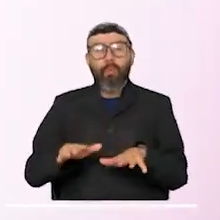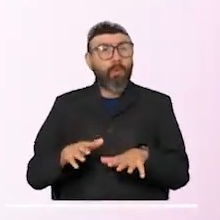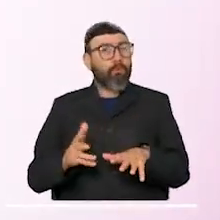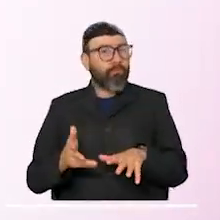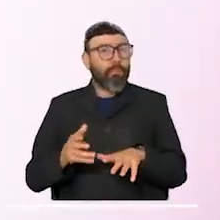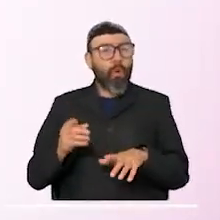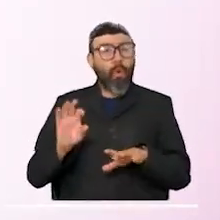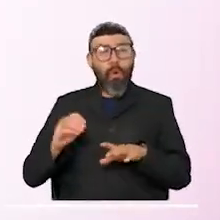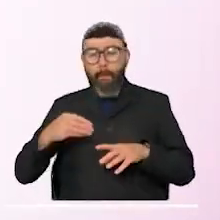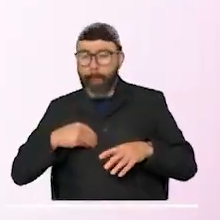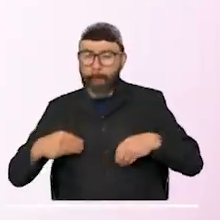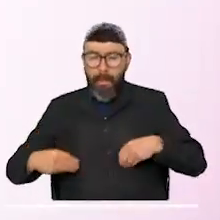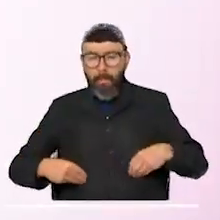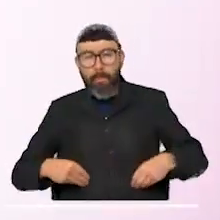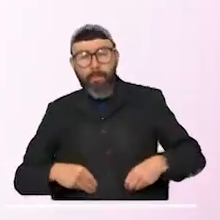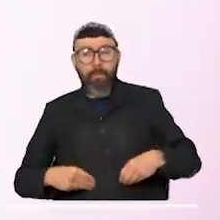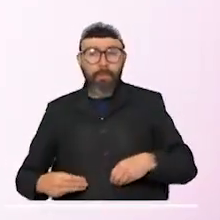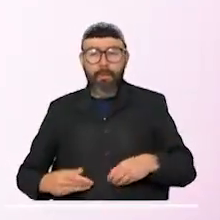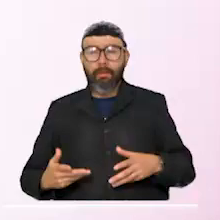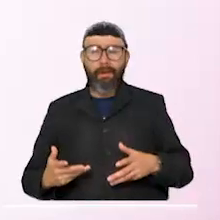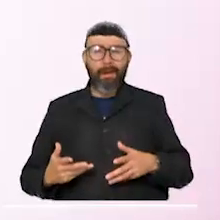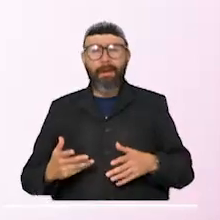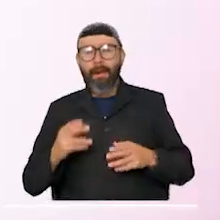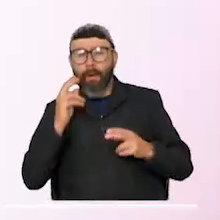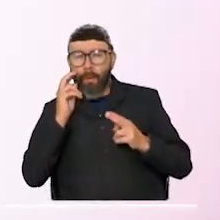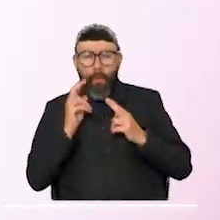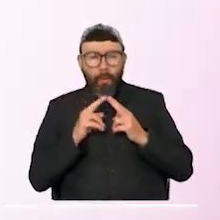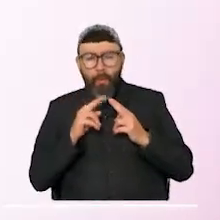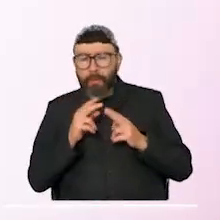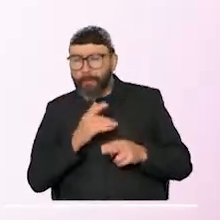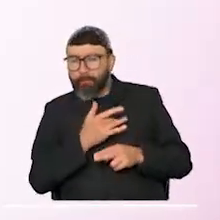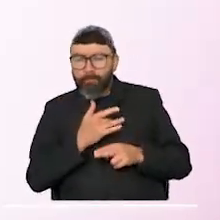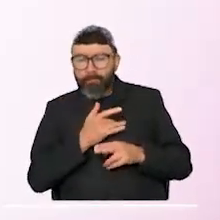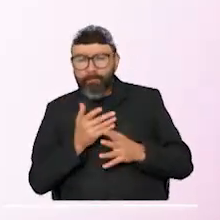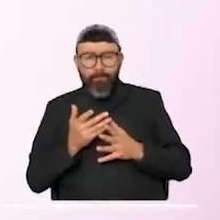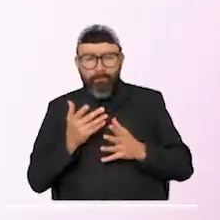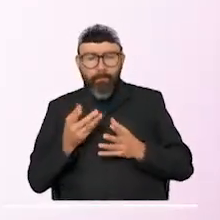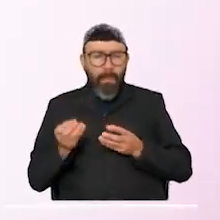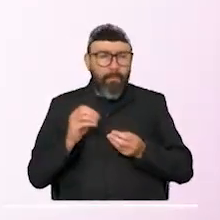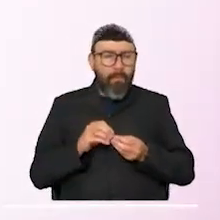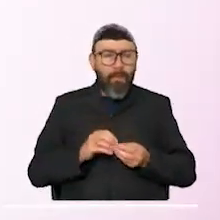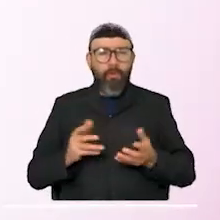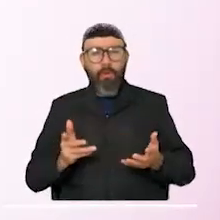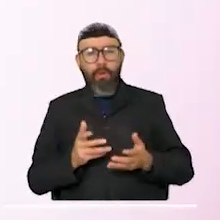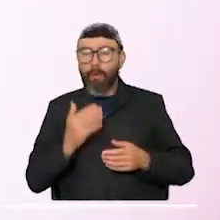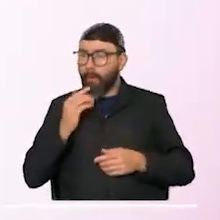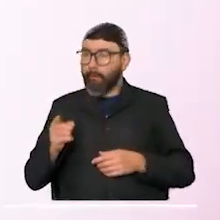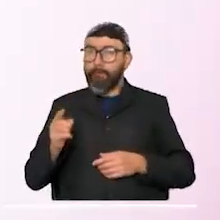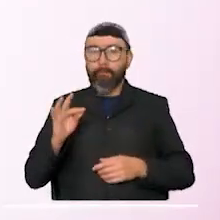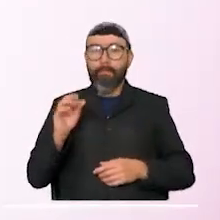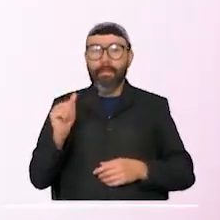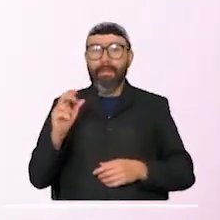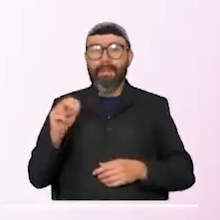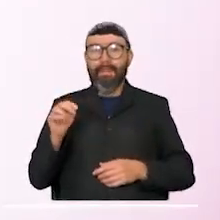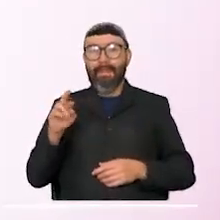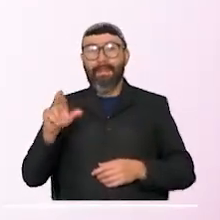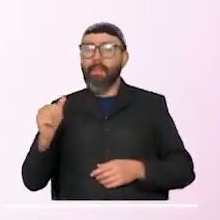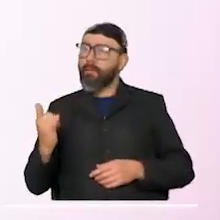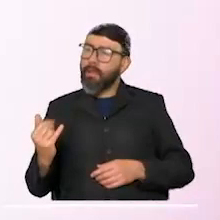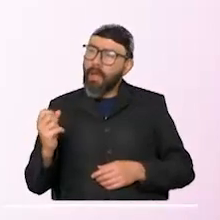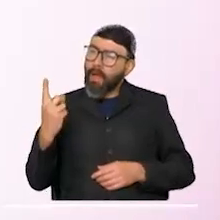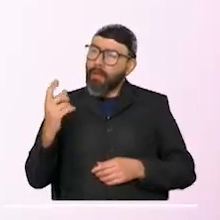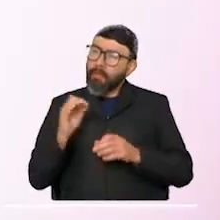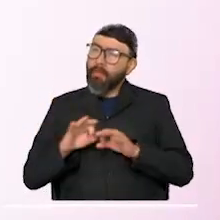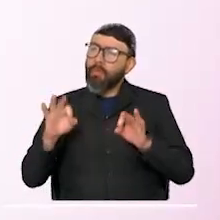ciertas partes del cuerpo Entonces yo pienso que hay que empezar a reconocer y sentirnos mucho más dentro del tantra digamos que una de las cosas importantes es lograr